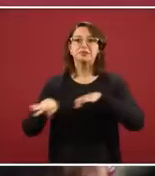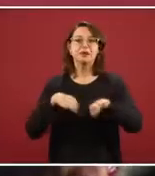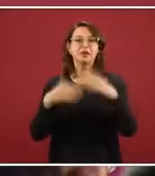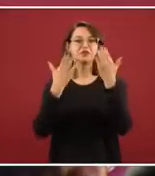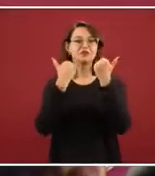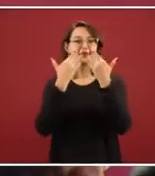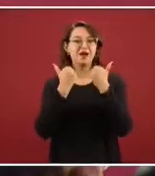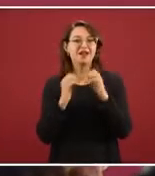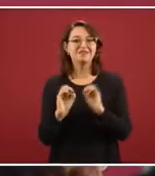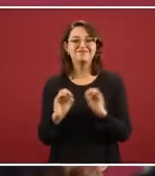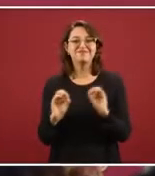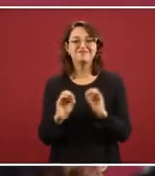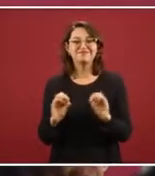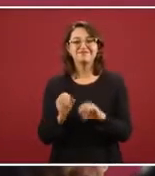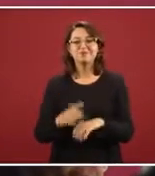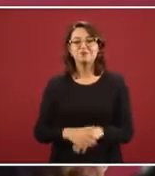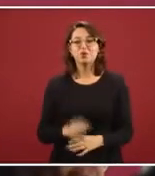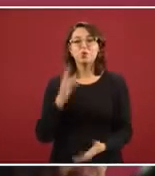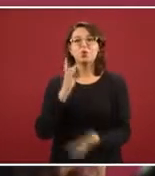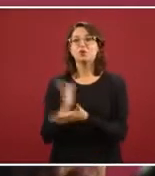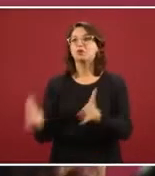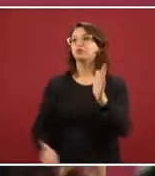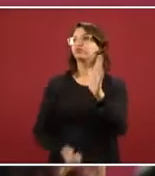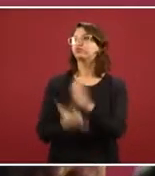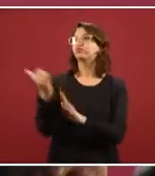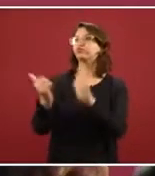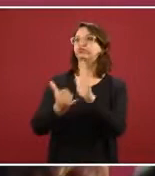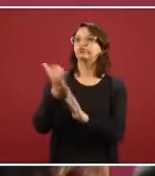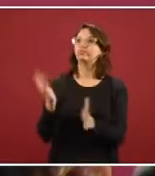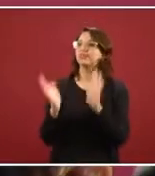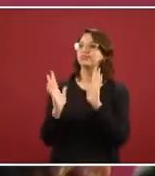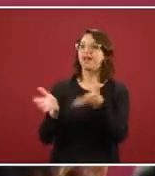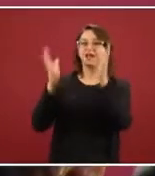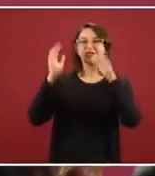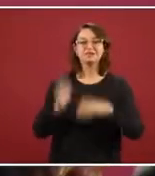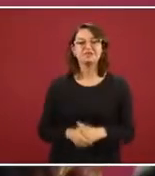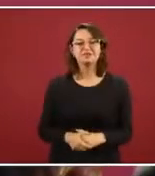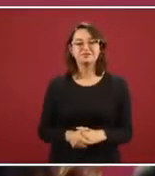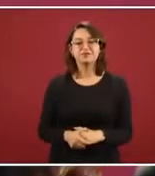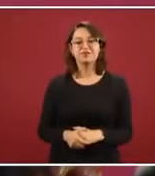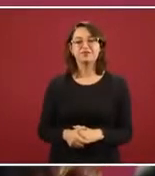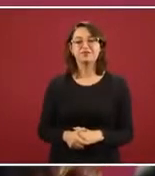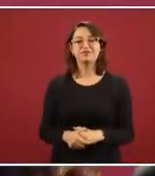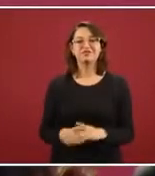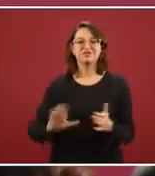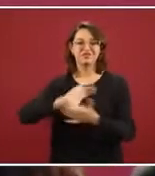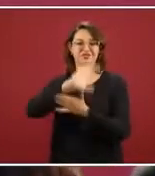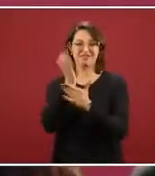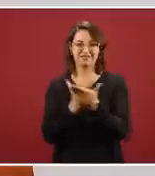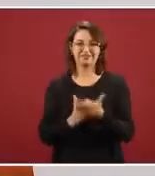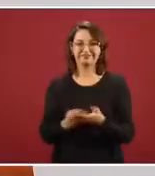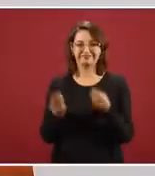preocupaban nada más por la construcción por el contrato